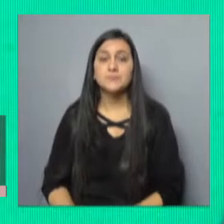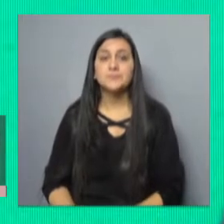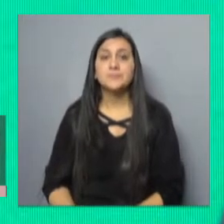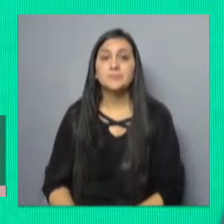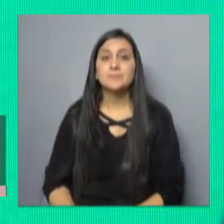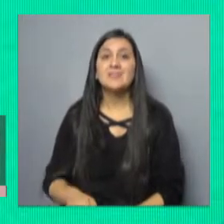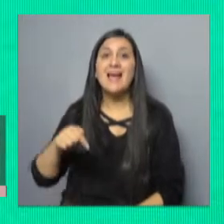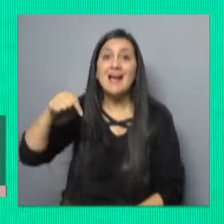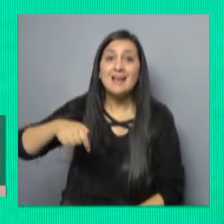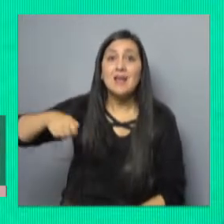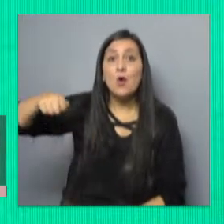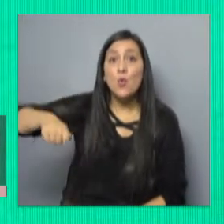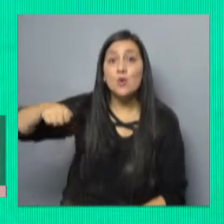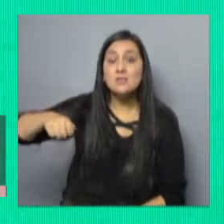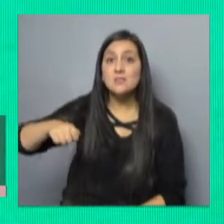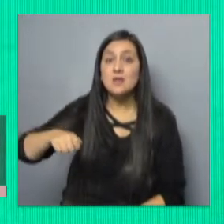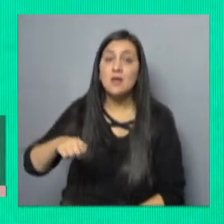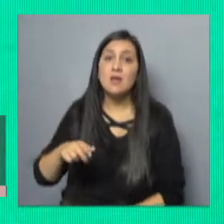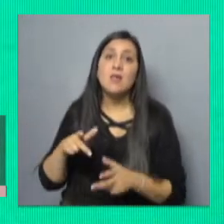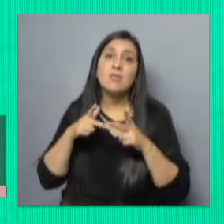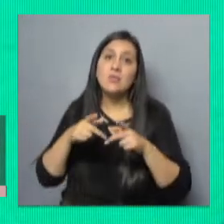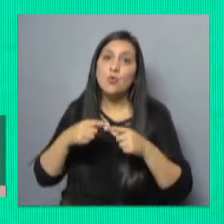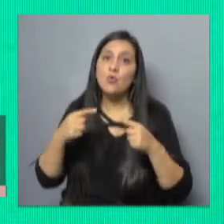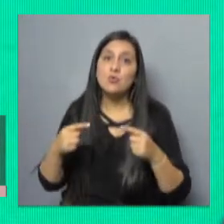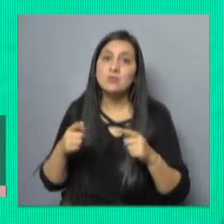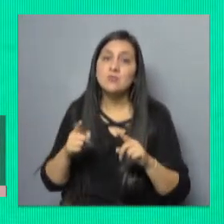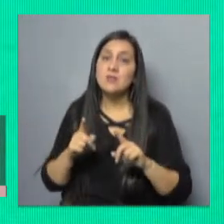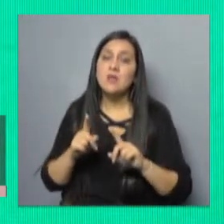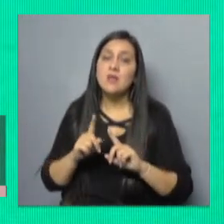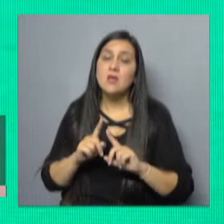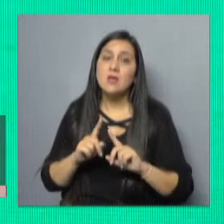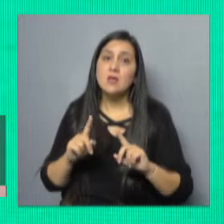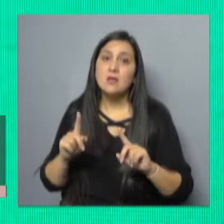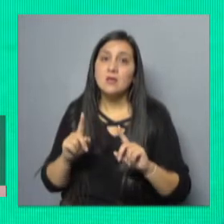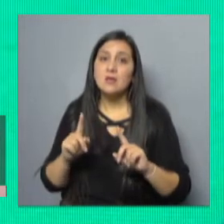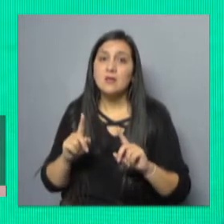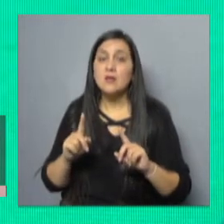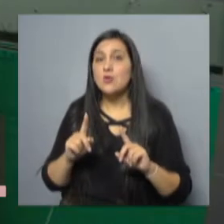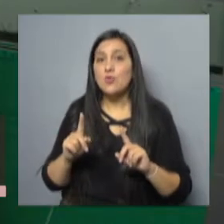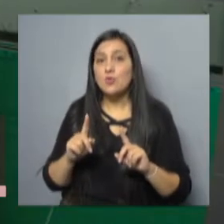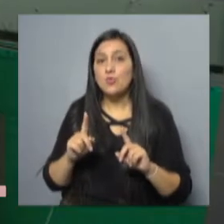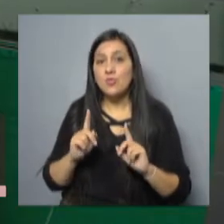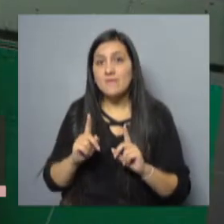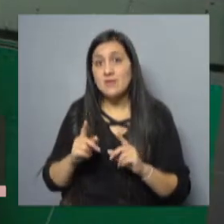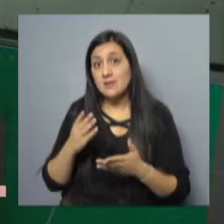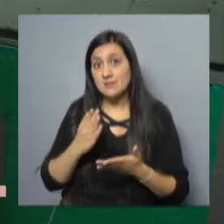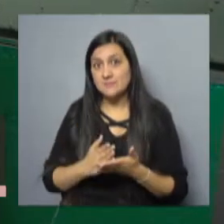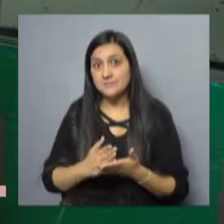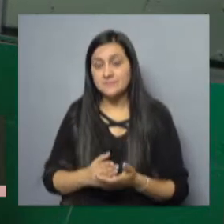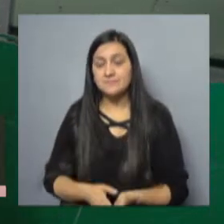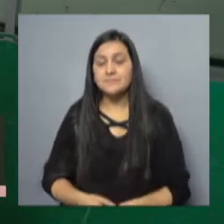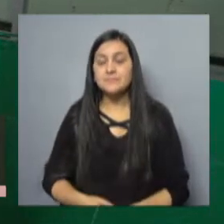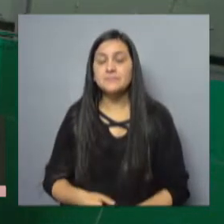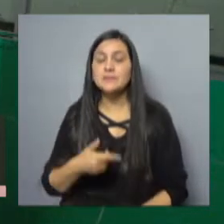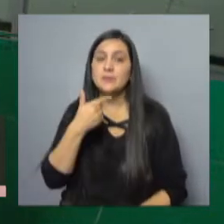jueza en este caso hizo comentarios que no tenían que llevar contra la suprema corte aunque sigue el tema acabar cada mano en el